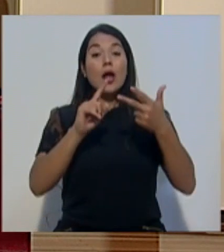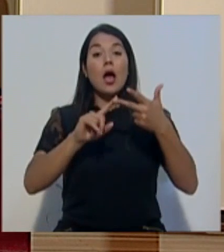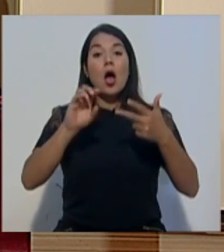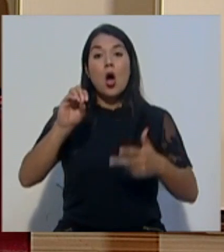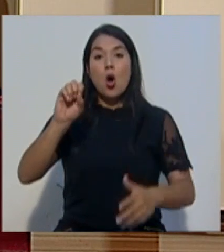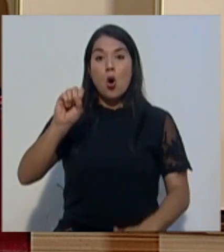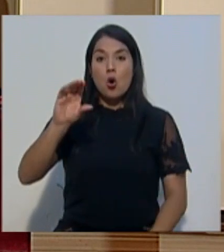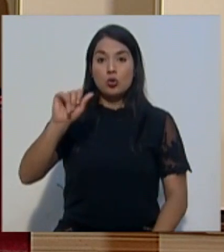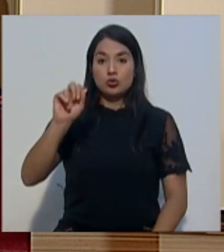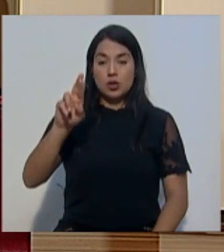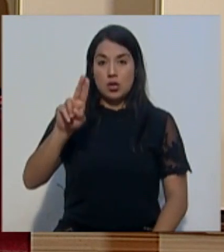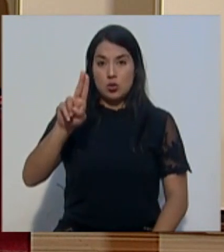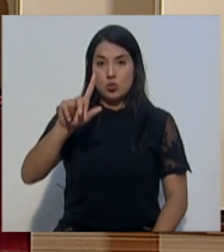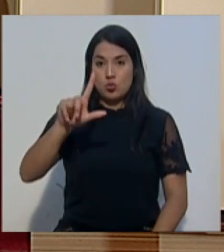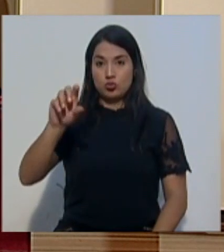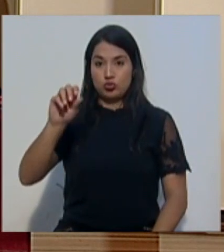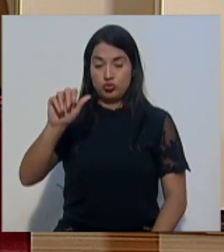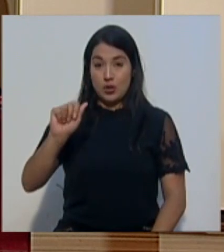Le escuchamos sus consultas.